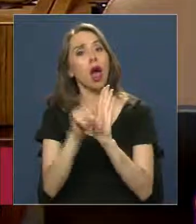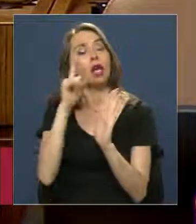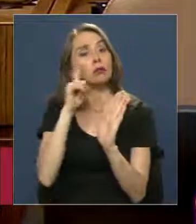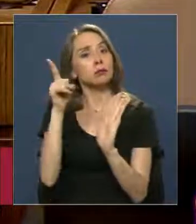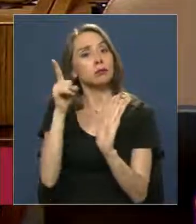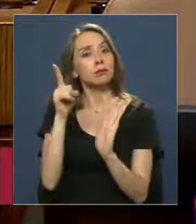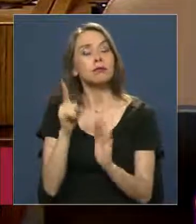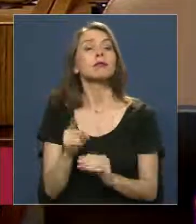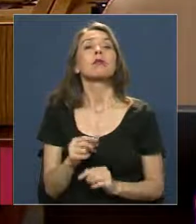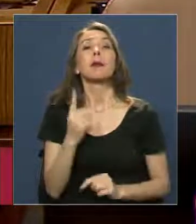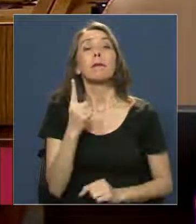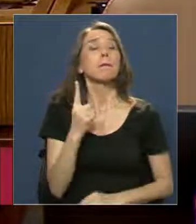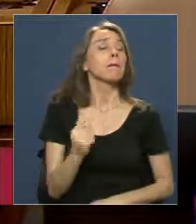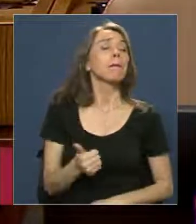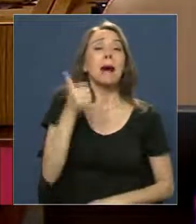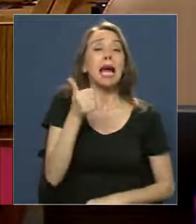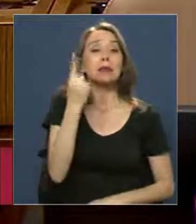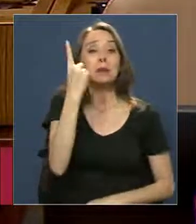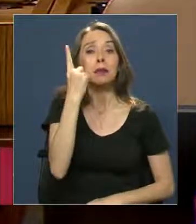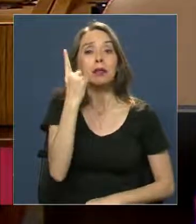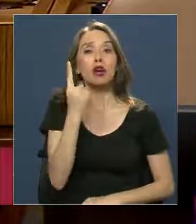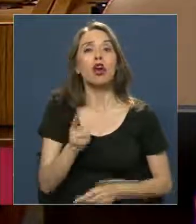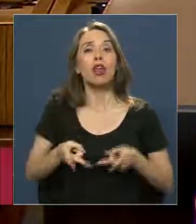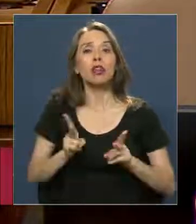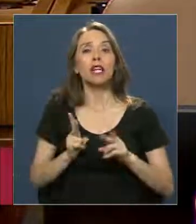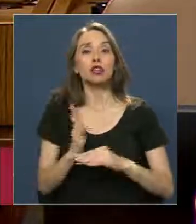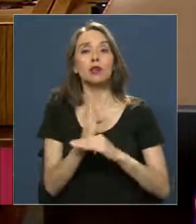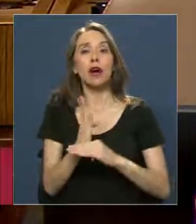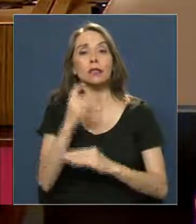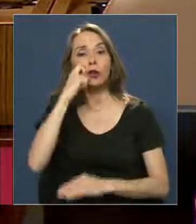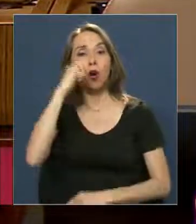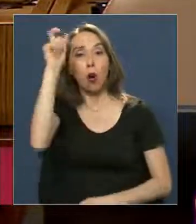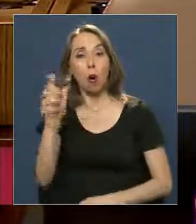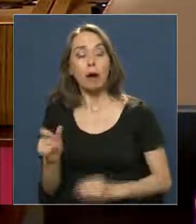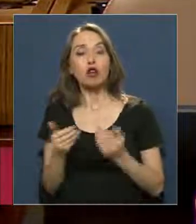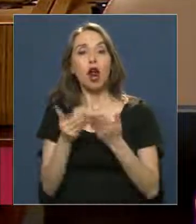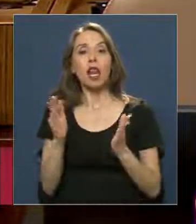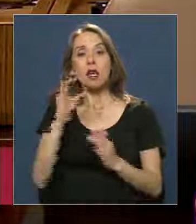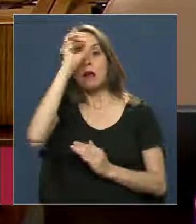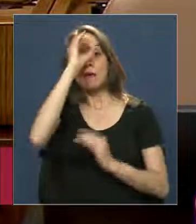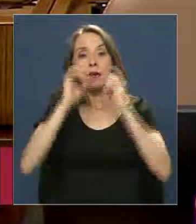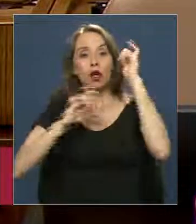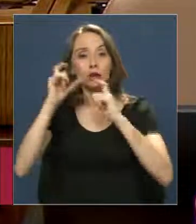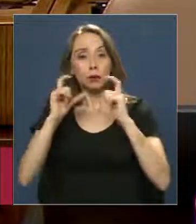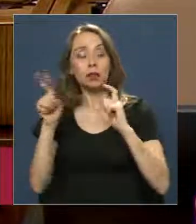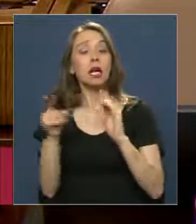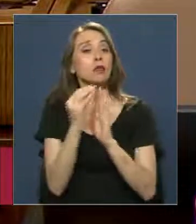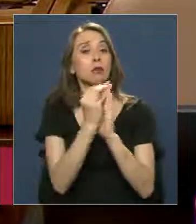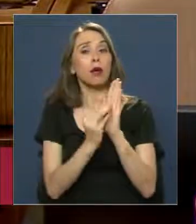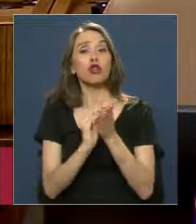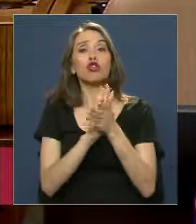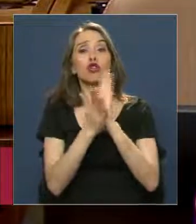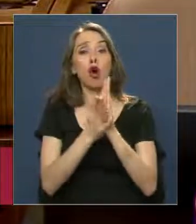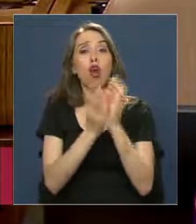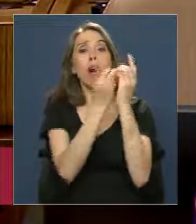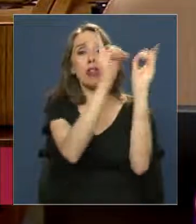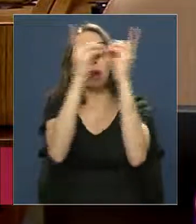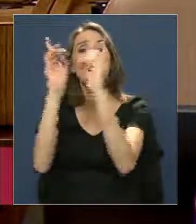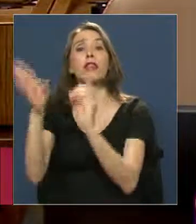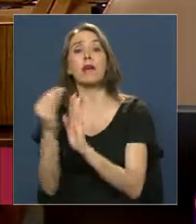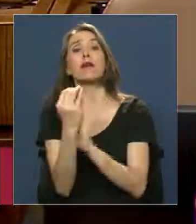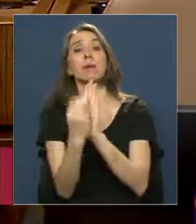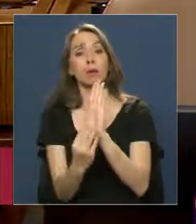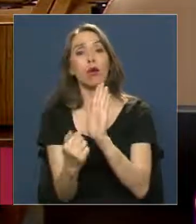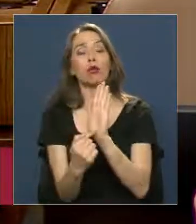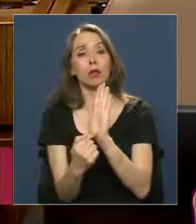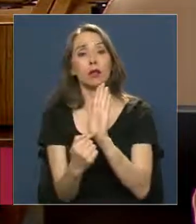derecho fundamental a la libertad de expresión, que es una garantía fundamental en toda democracia. La libertad de expresión